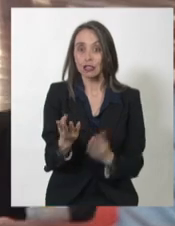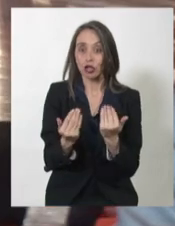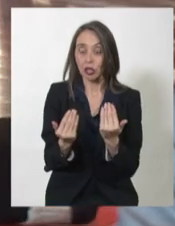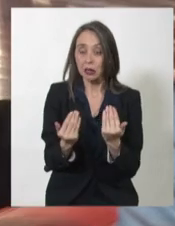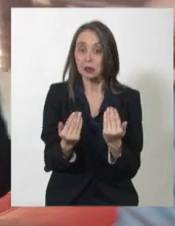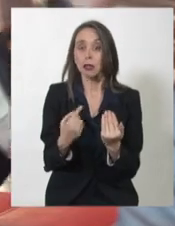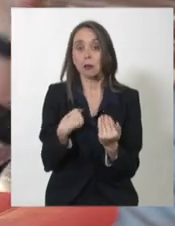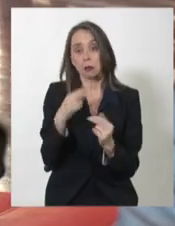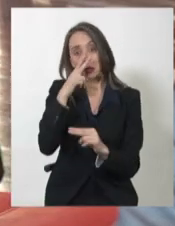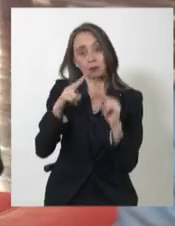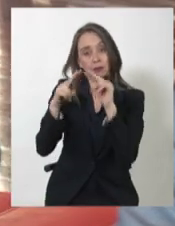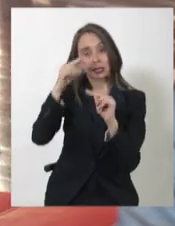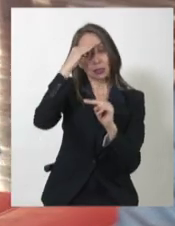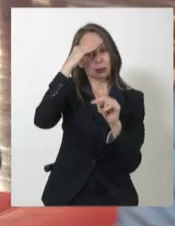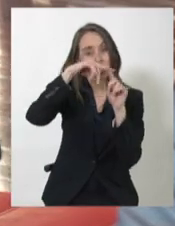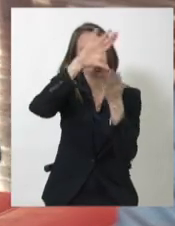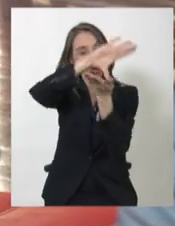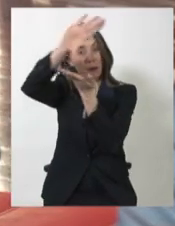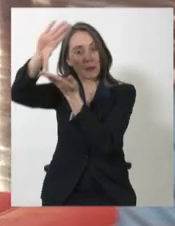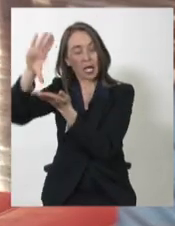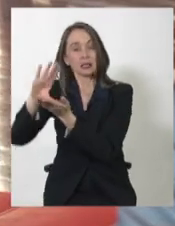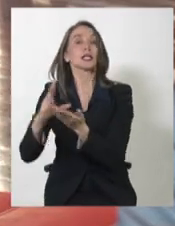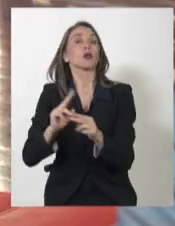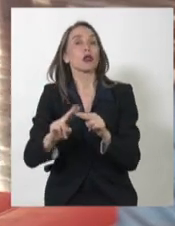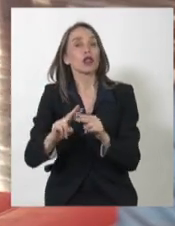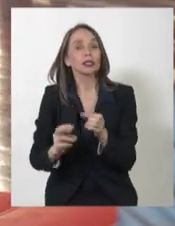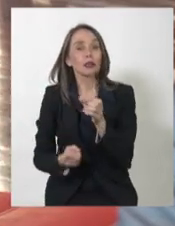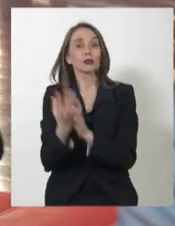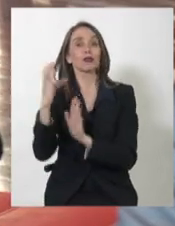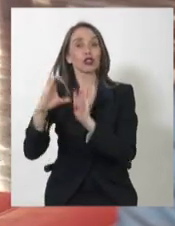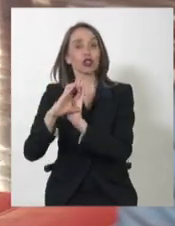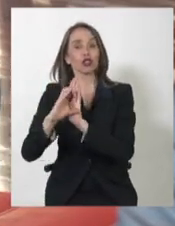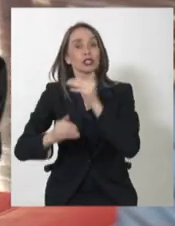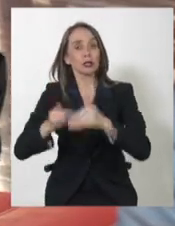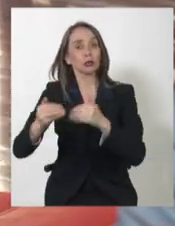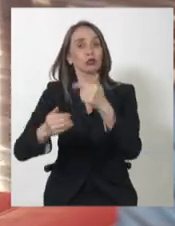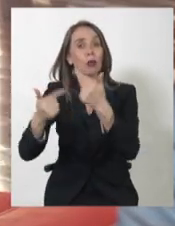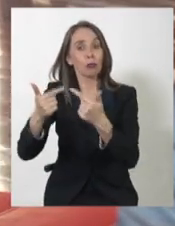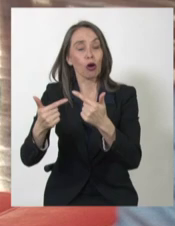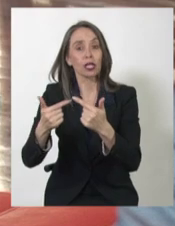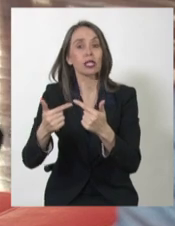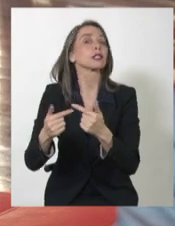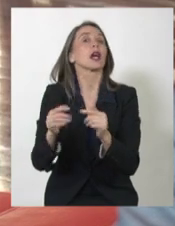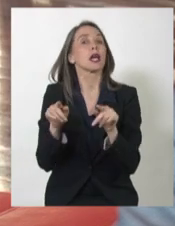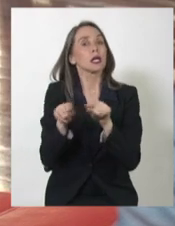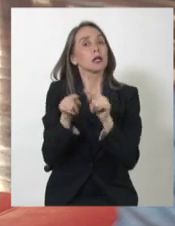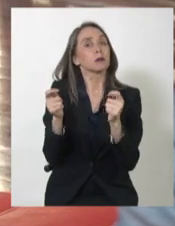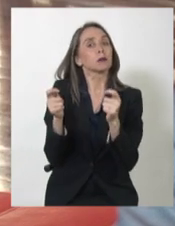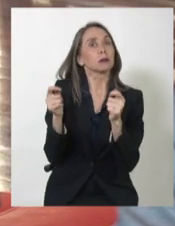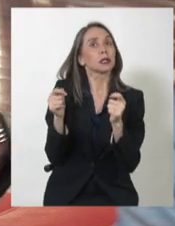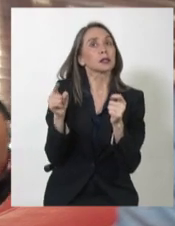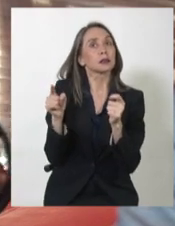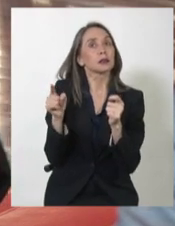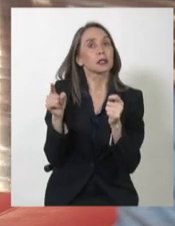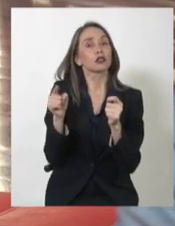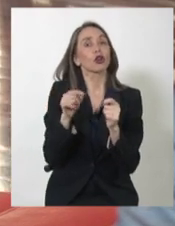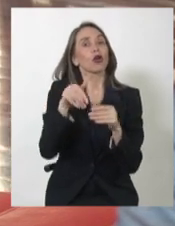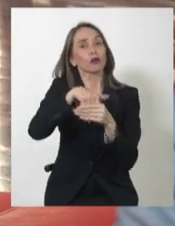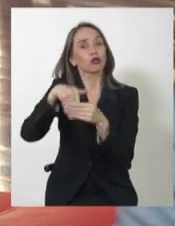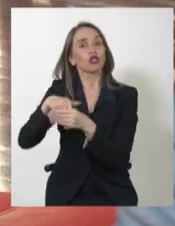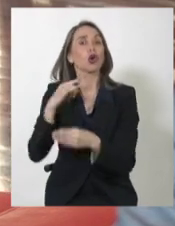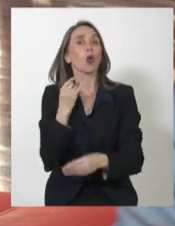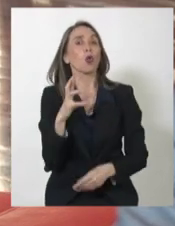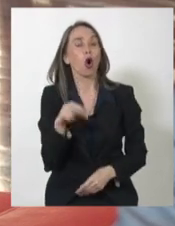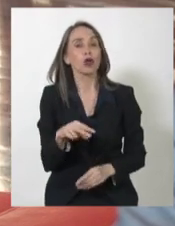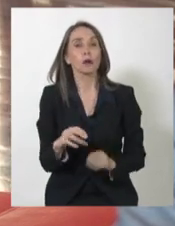según la experiencia comparada, en los procesos constituyentes también es un quórum que resuena, porque la